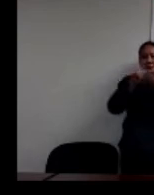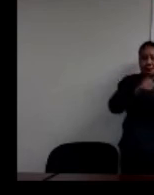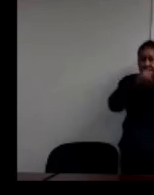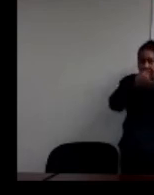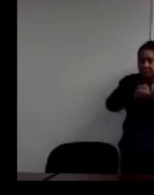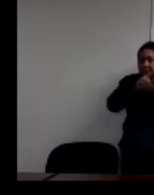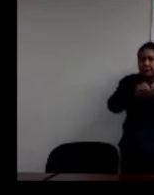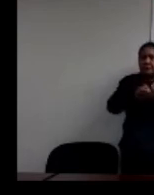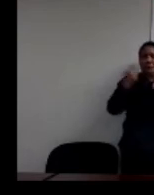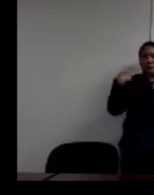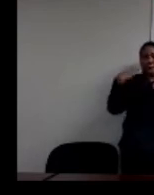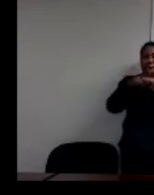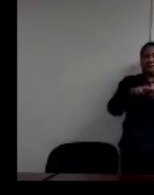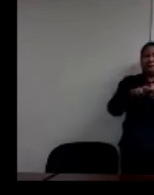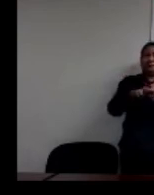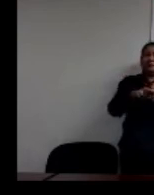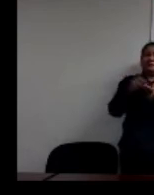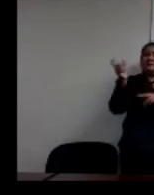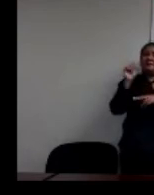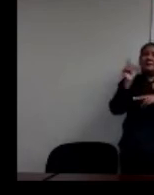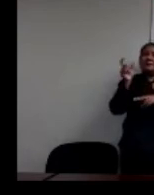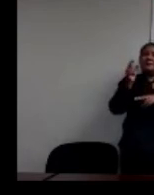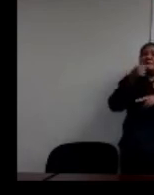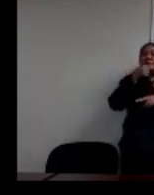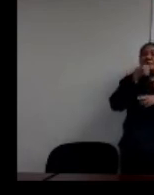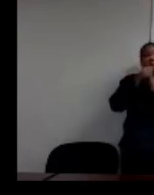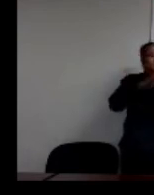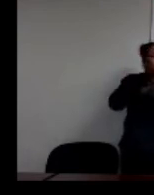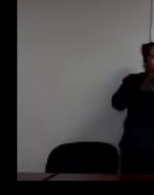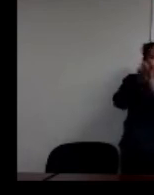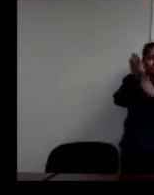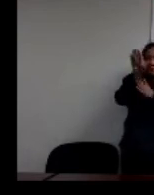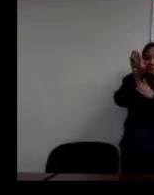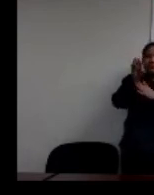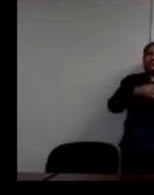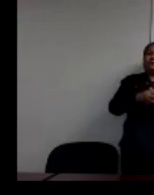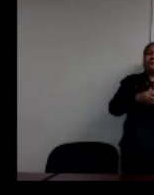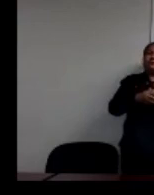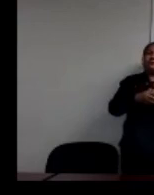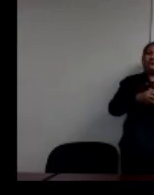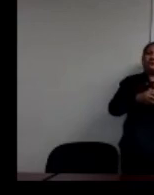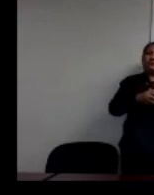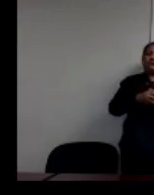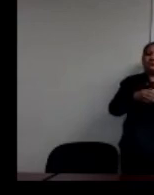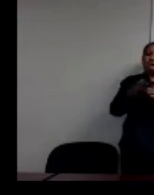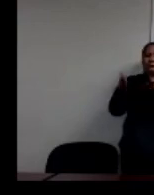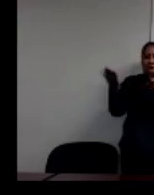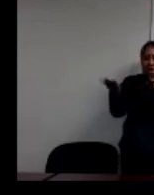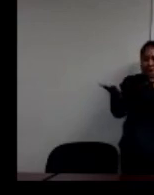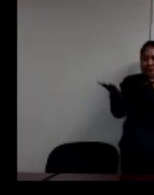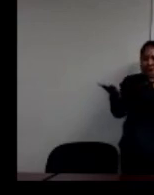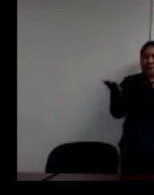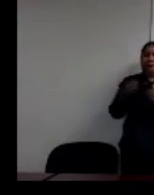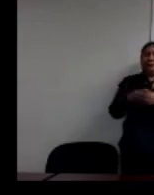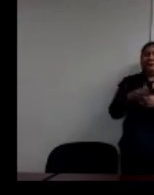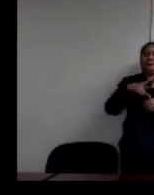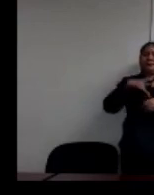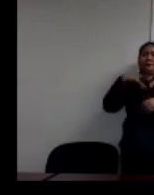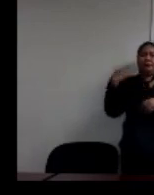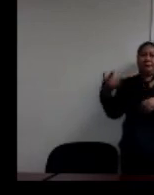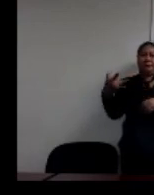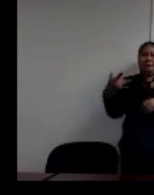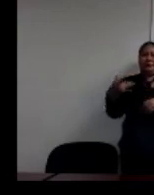terapeutas como docentes, es cuando no estamos con metas y hago el comparativo en relación al grupo, siento